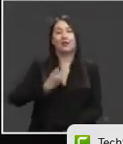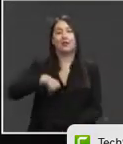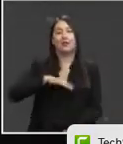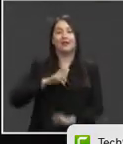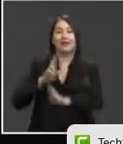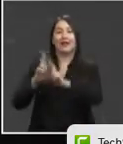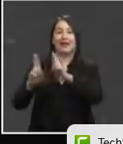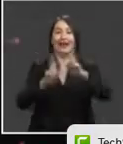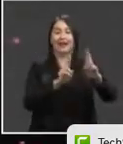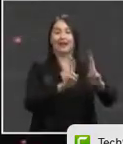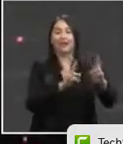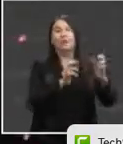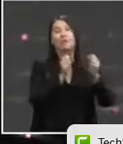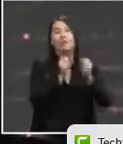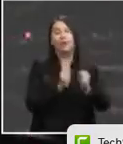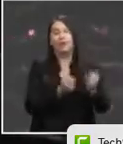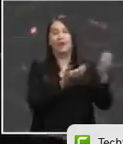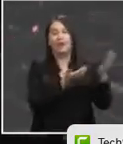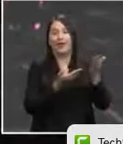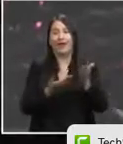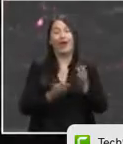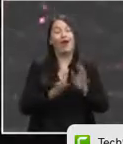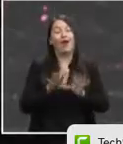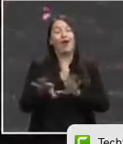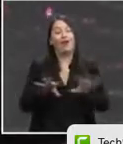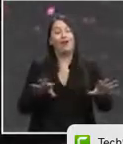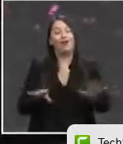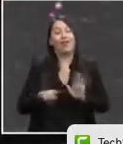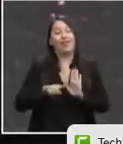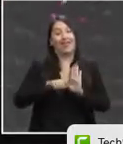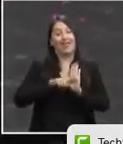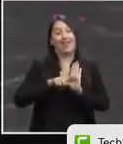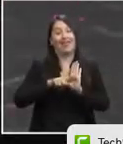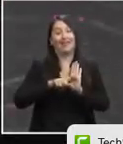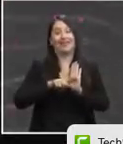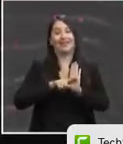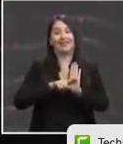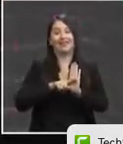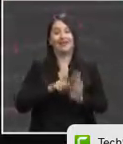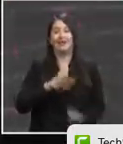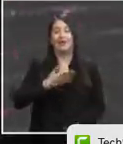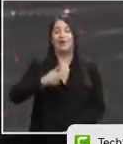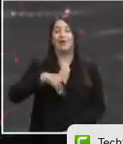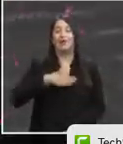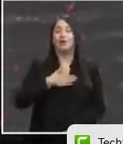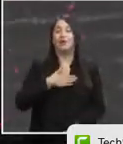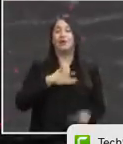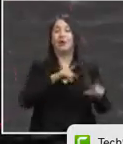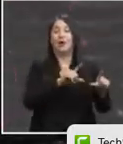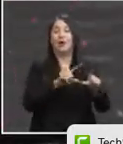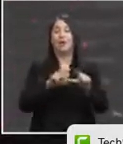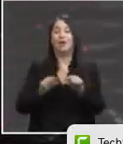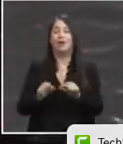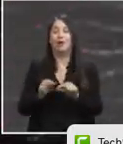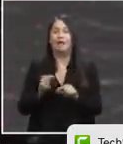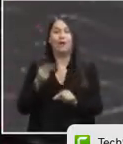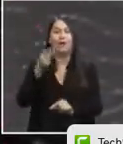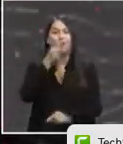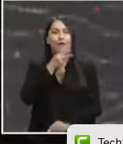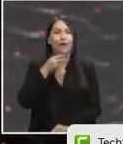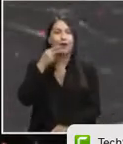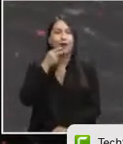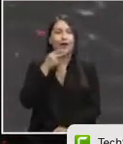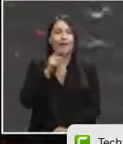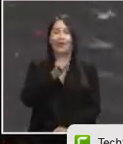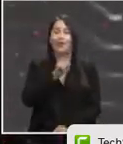puede traer también efectos negativos. Estamos ante una reducción del vocabulario, lo que no